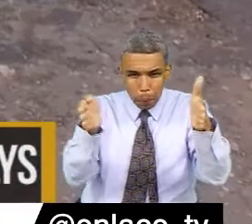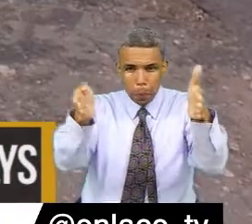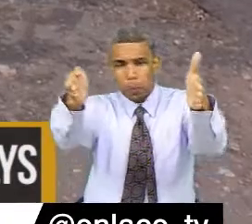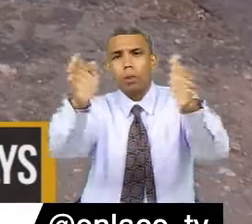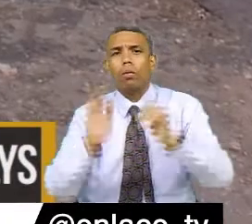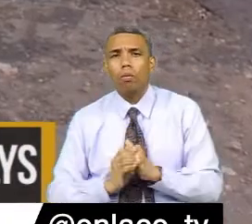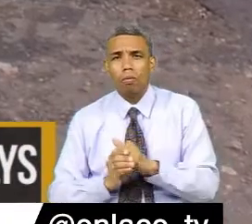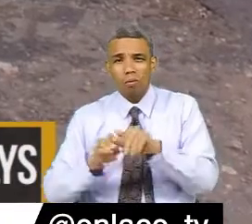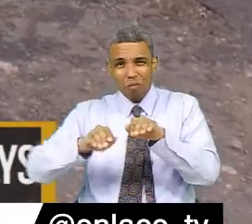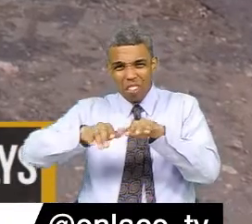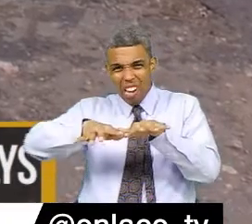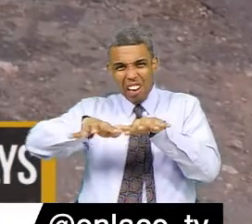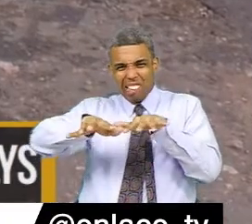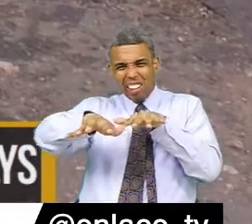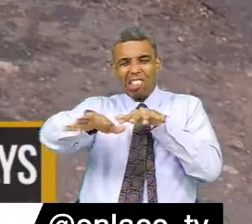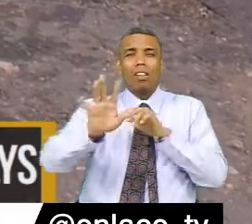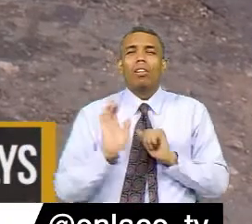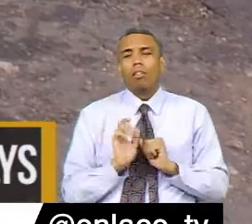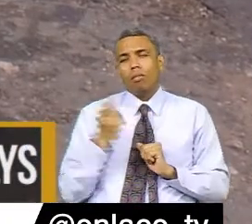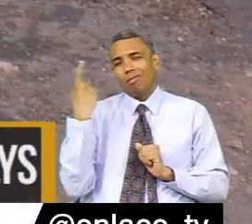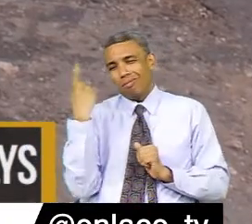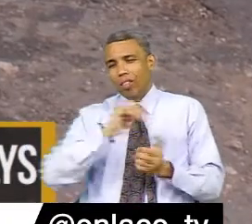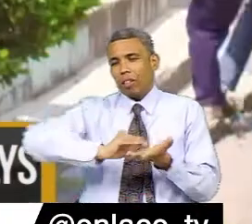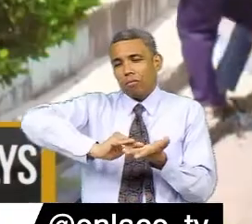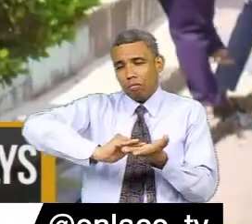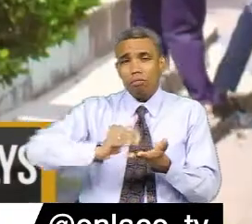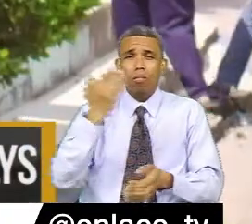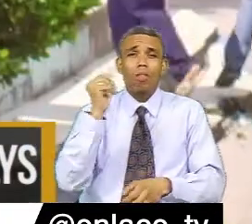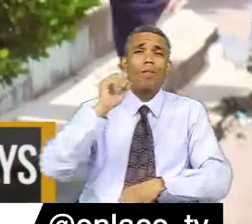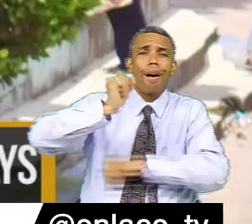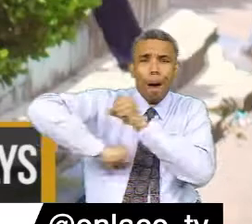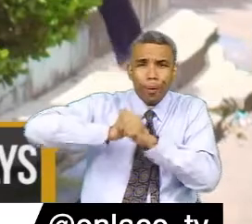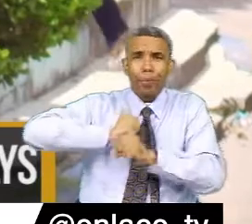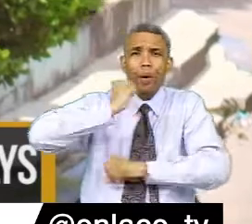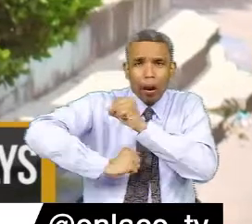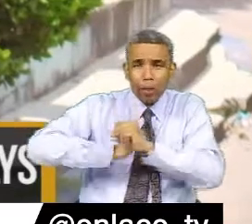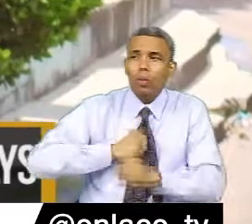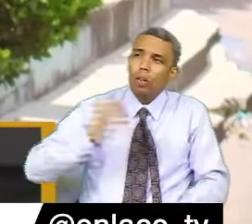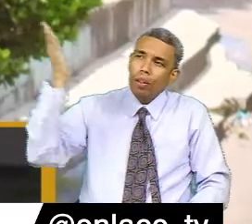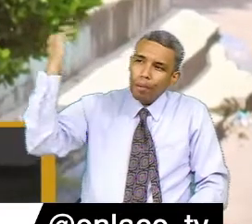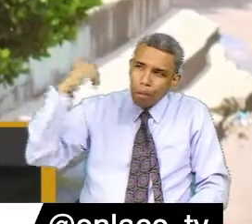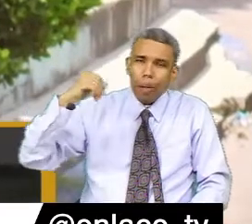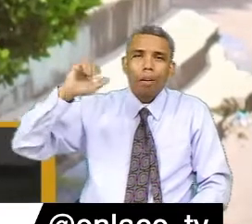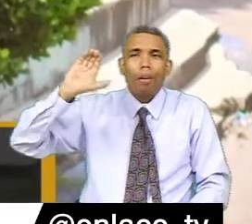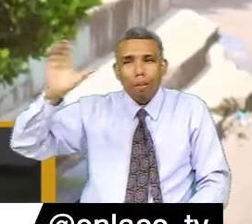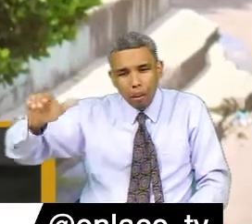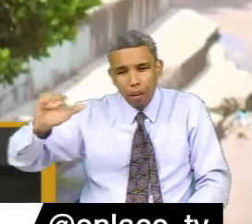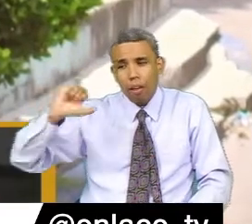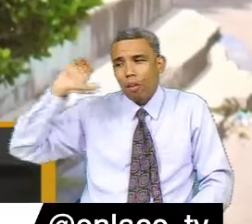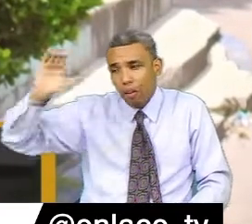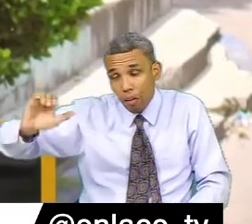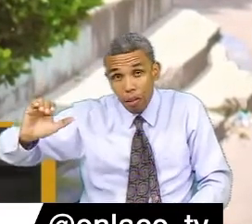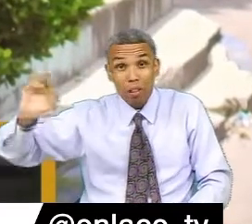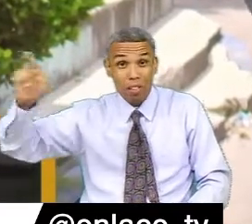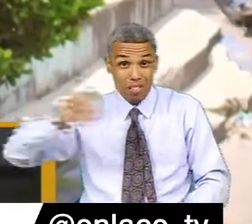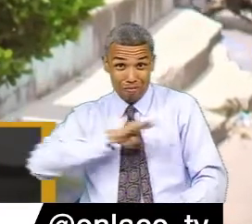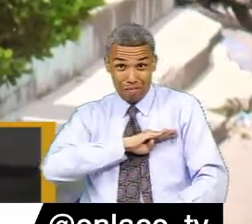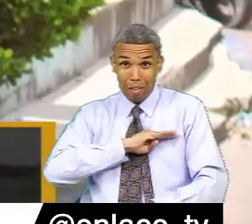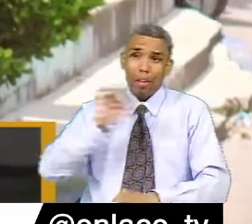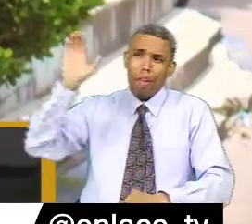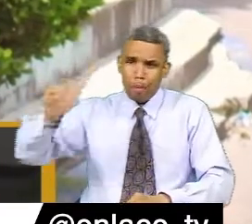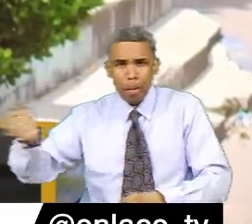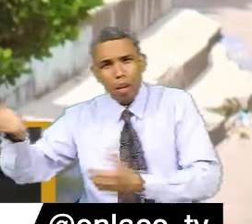años esperando la respuesta de la administración municipal. El motivo es a ver si vienen, por favor, nos colaboran allá para venir